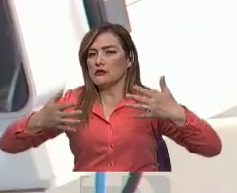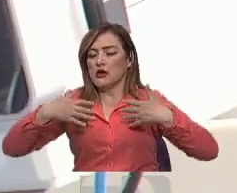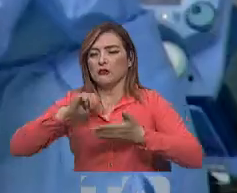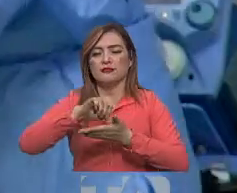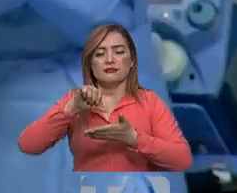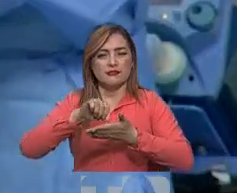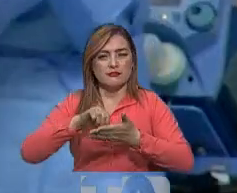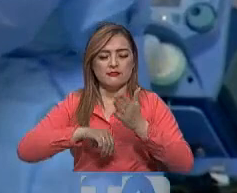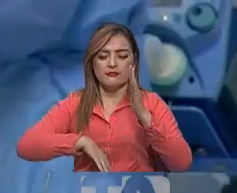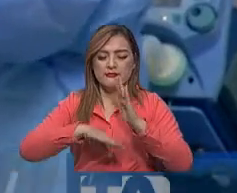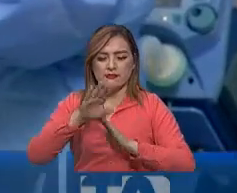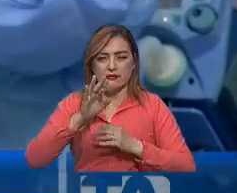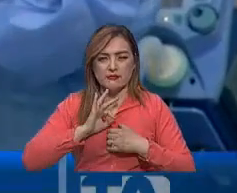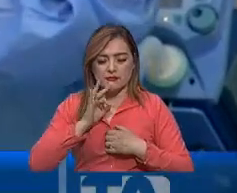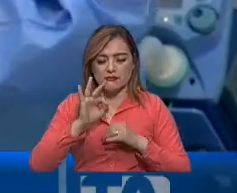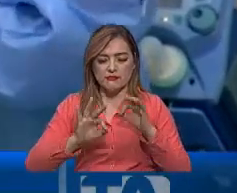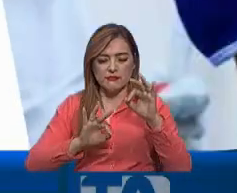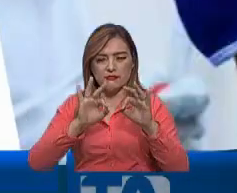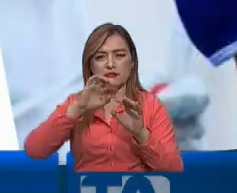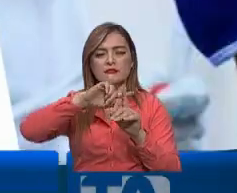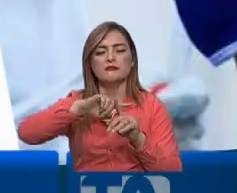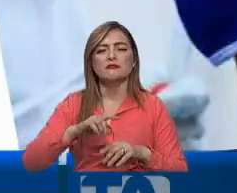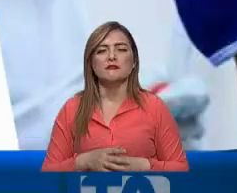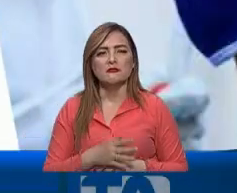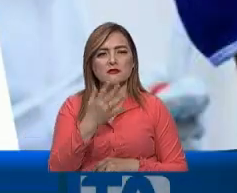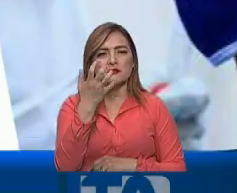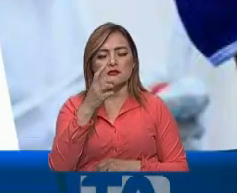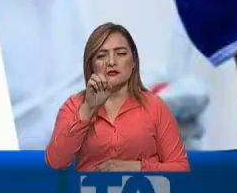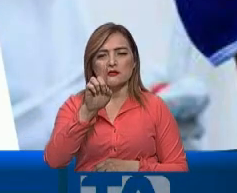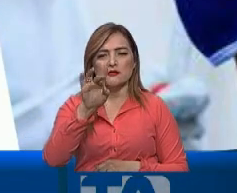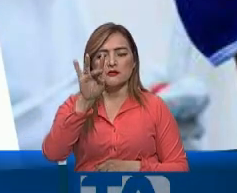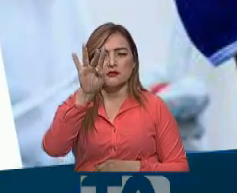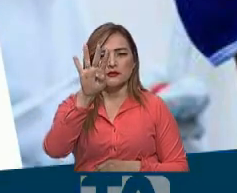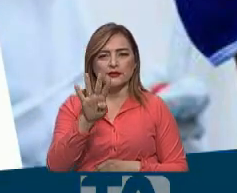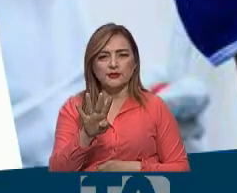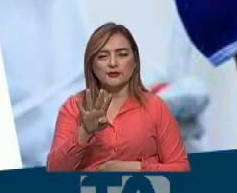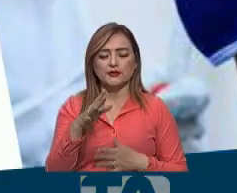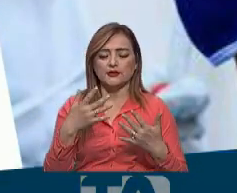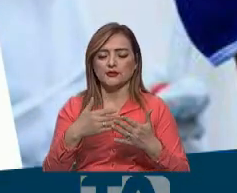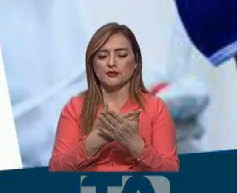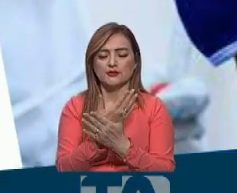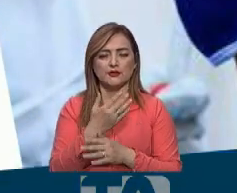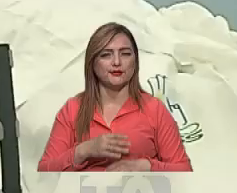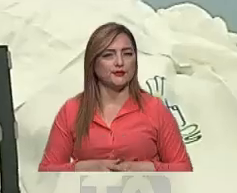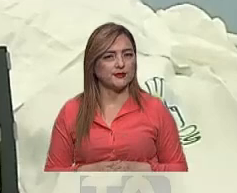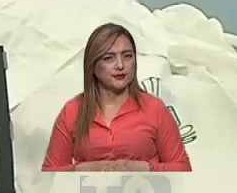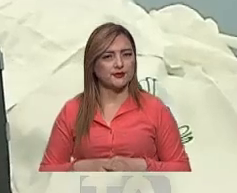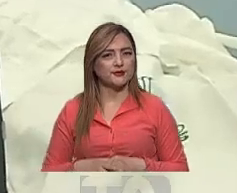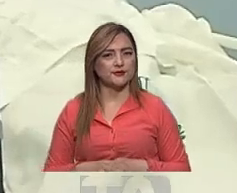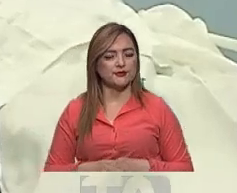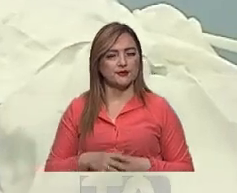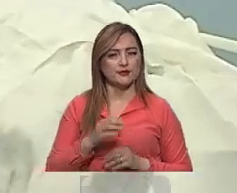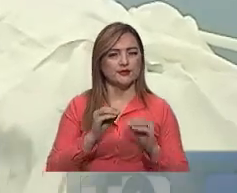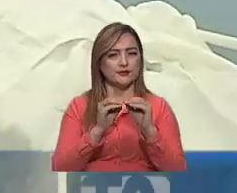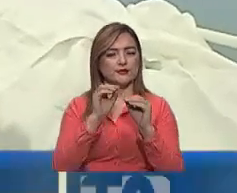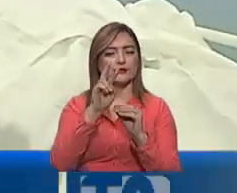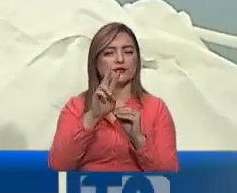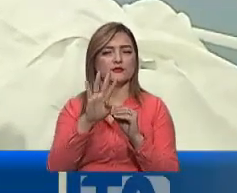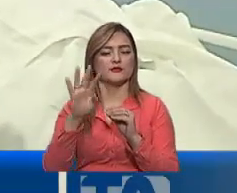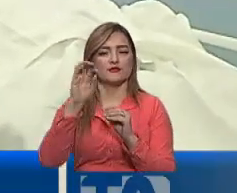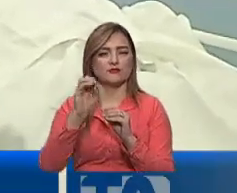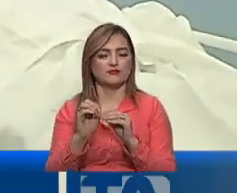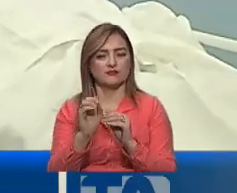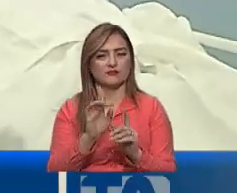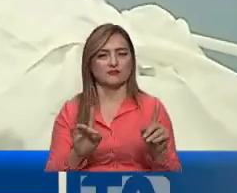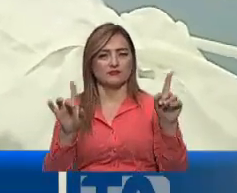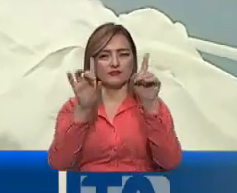la ciudad con mayor número de contagios, con 15.184 casos nuevos, un incremento del 24% según